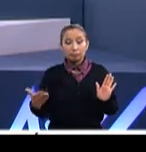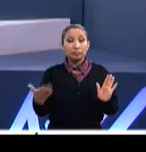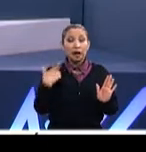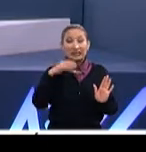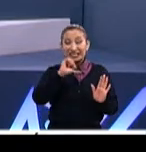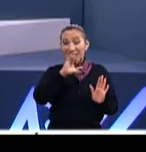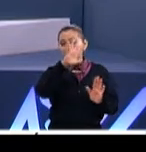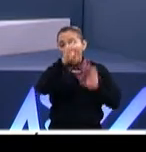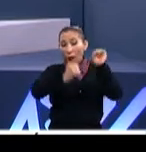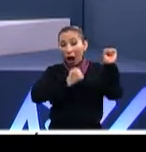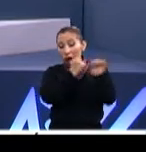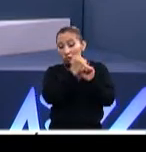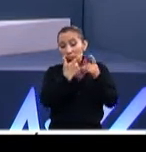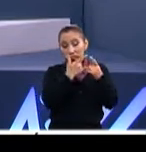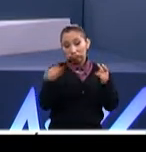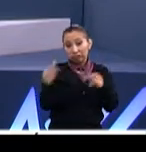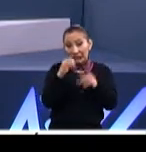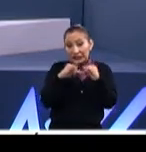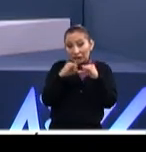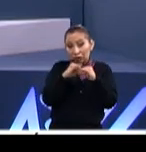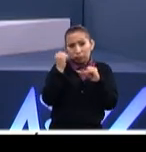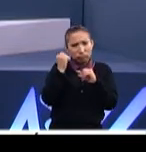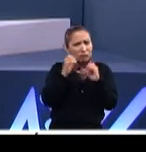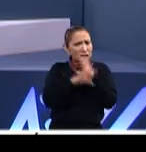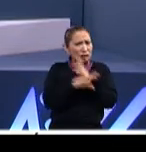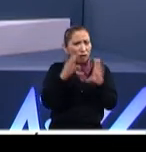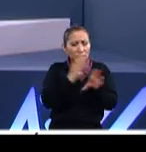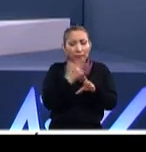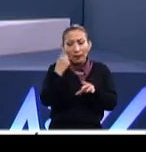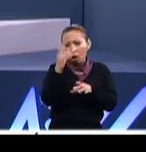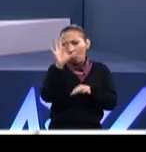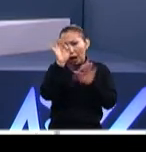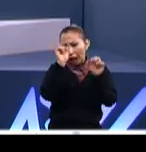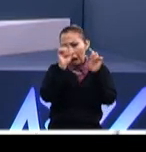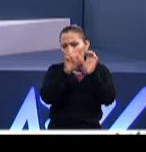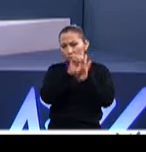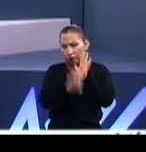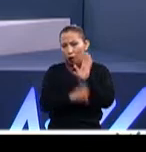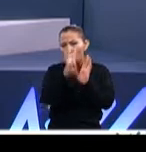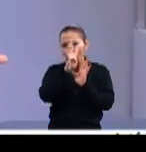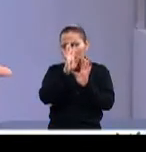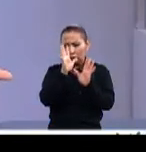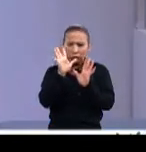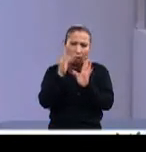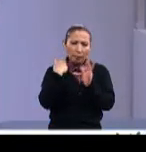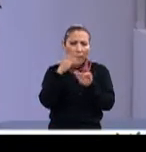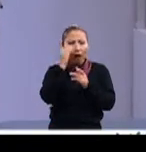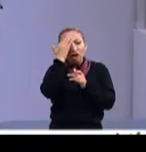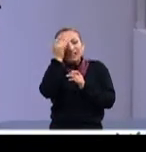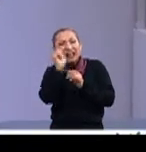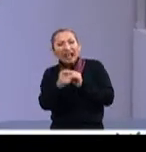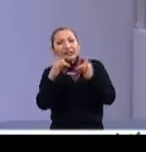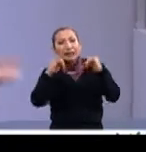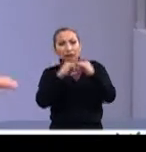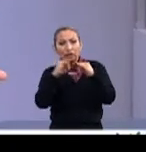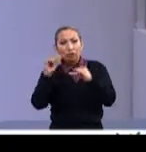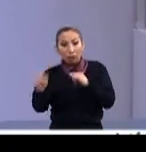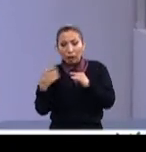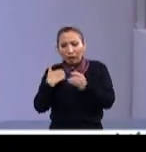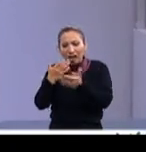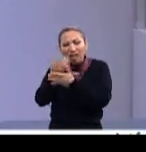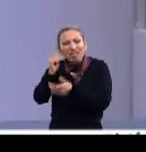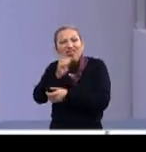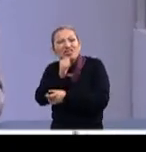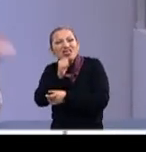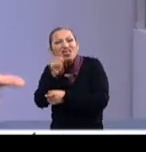de 65 años de historia, pues han sido muchos, pero te nombro algunos 4 o 5 para que la gente pueda conocer el instituto, que se